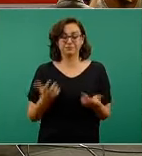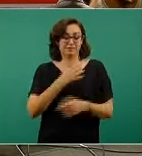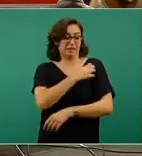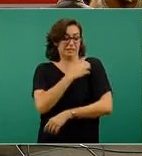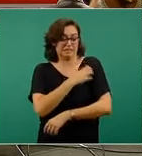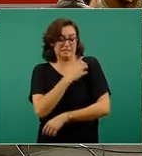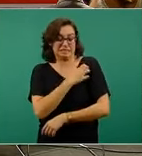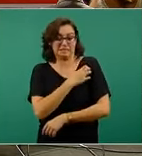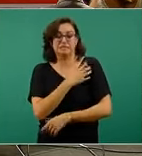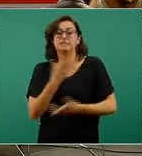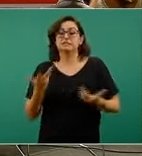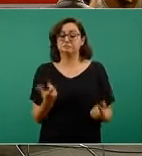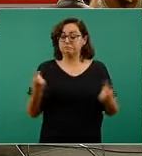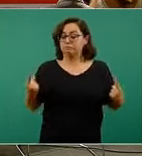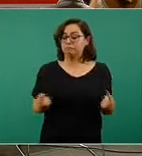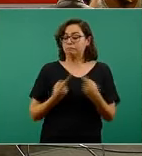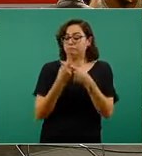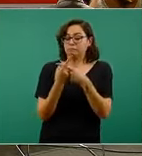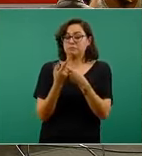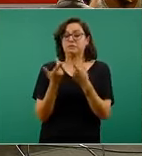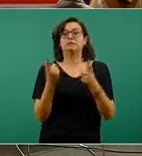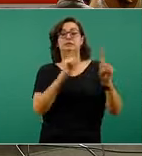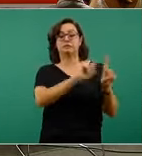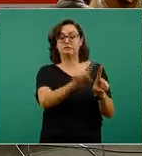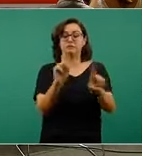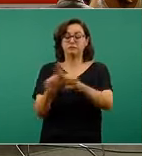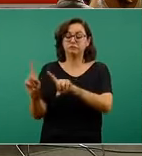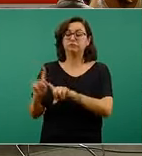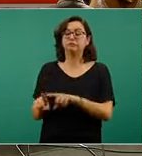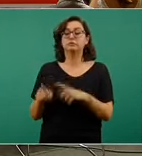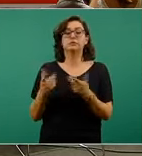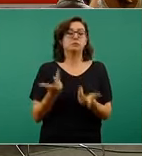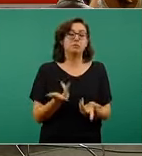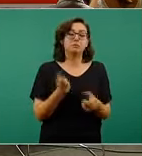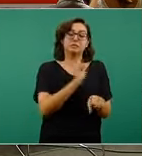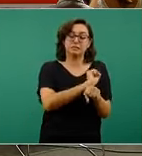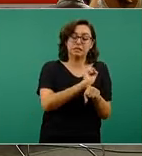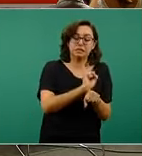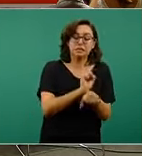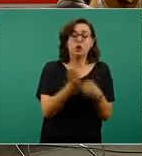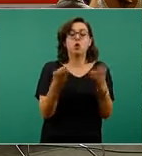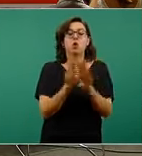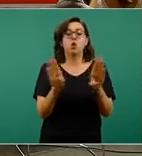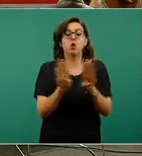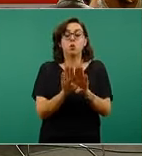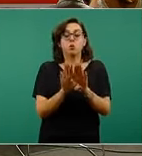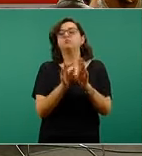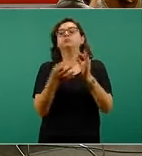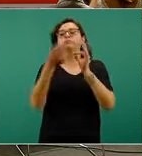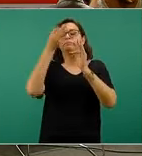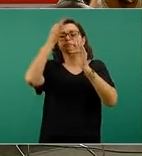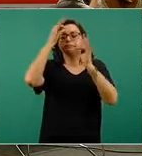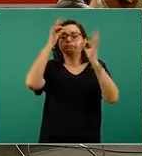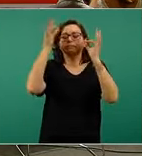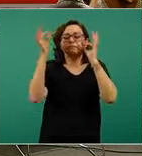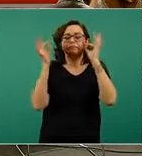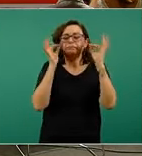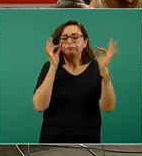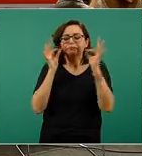variante. Hay manifestaciones alérgicas muy simples, como que salgan pequeñas ronchitas en la piel, que se